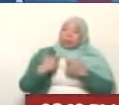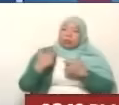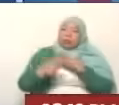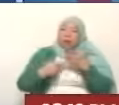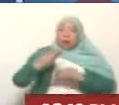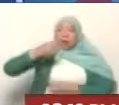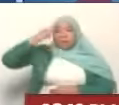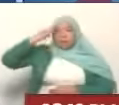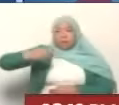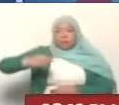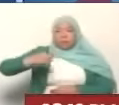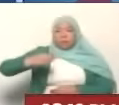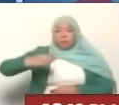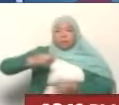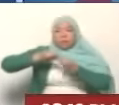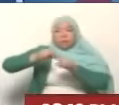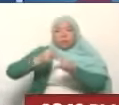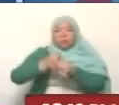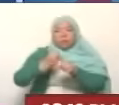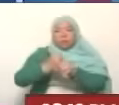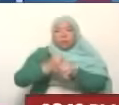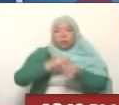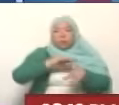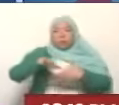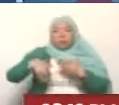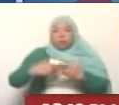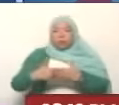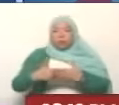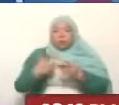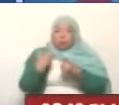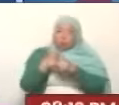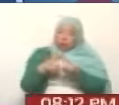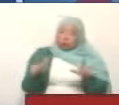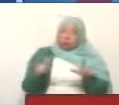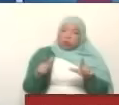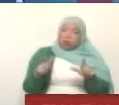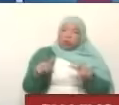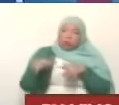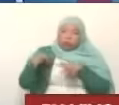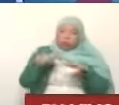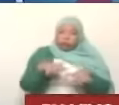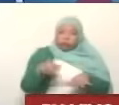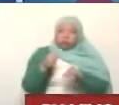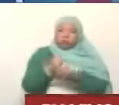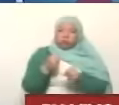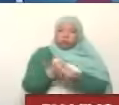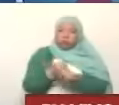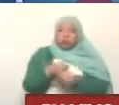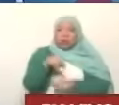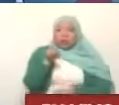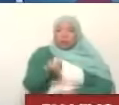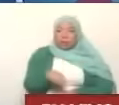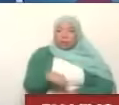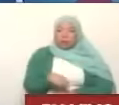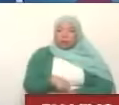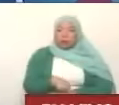vía militar, de mantener su dominio, su hegemonía, su influencia. Y además,